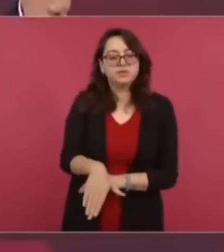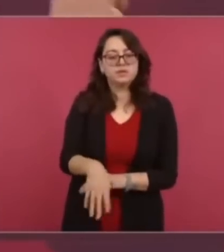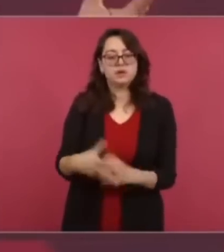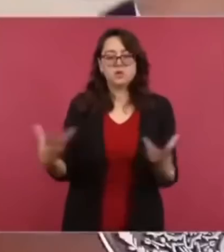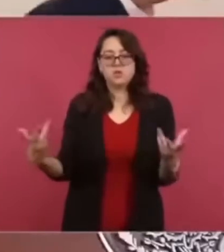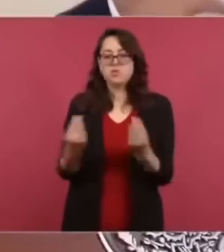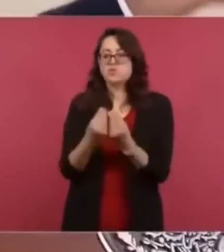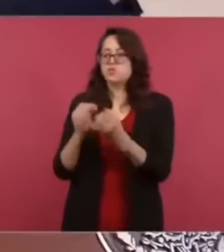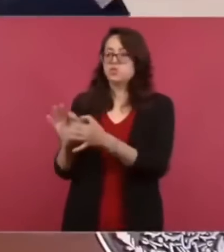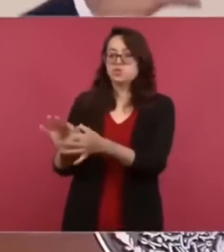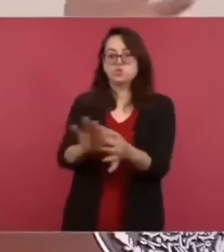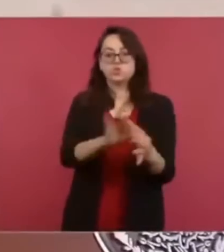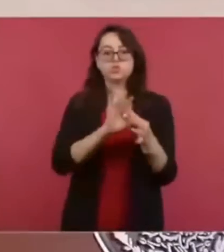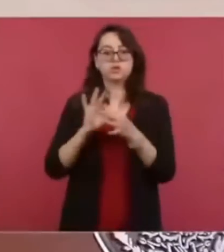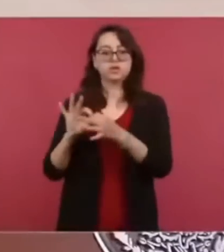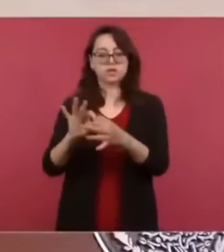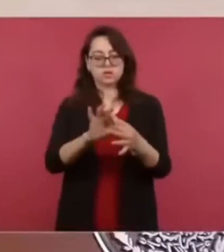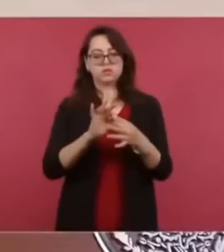a unirnos todos.